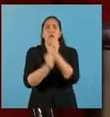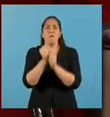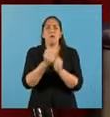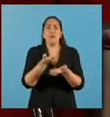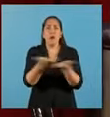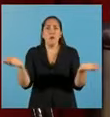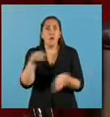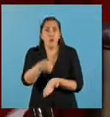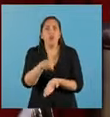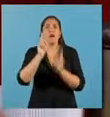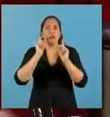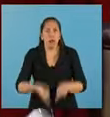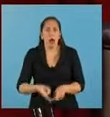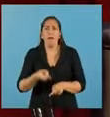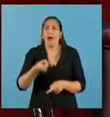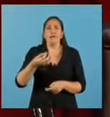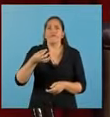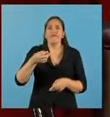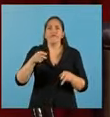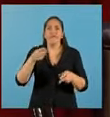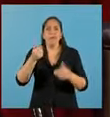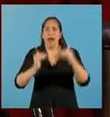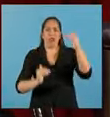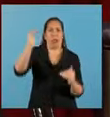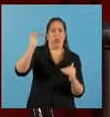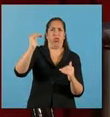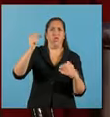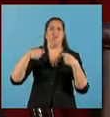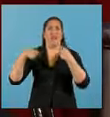sus déficits operativos de modo sostenido.